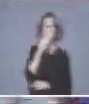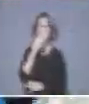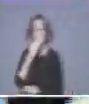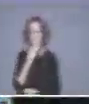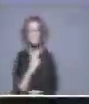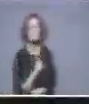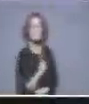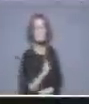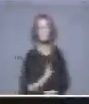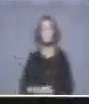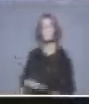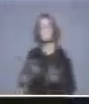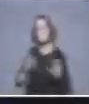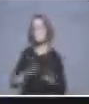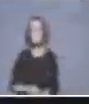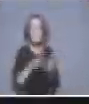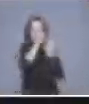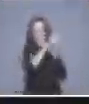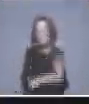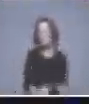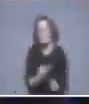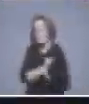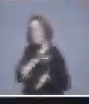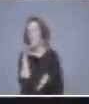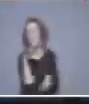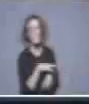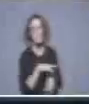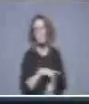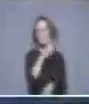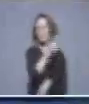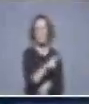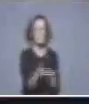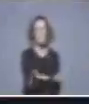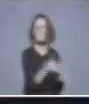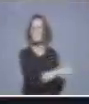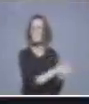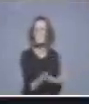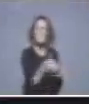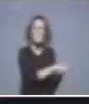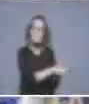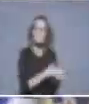Que la gente se muera.